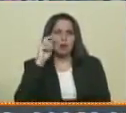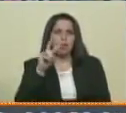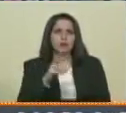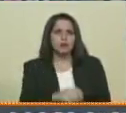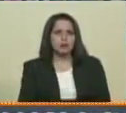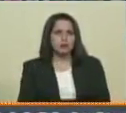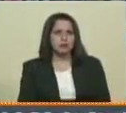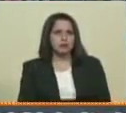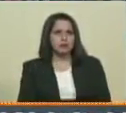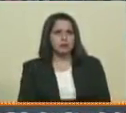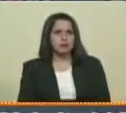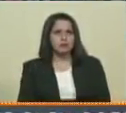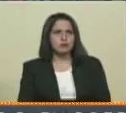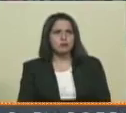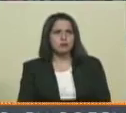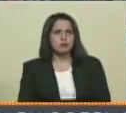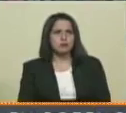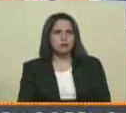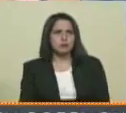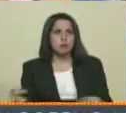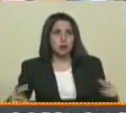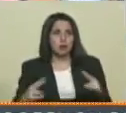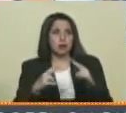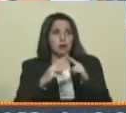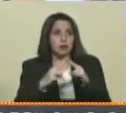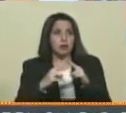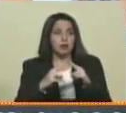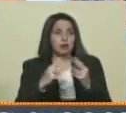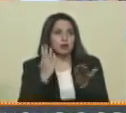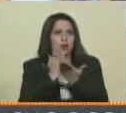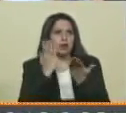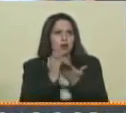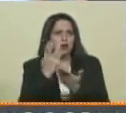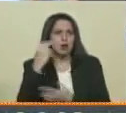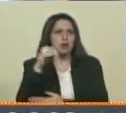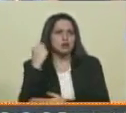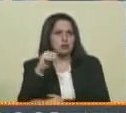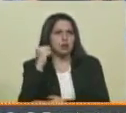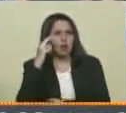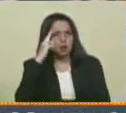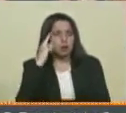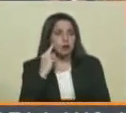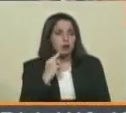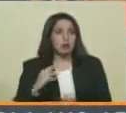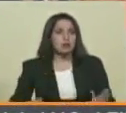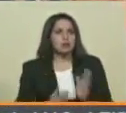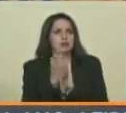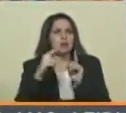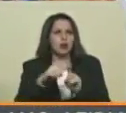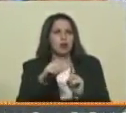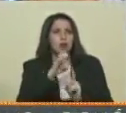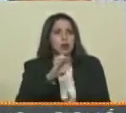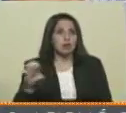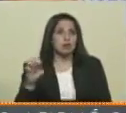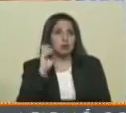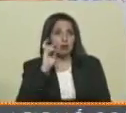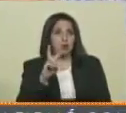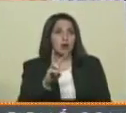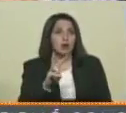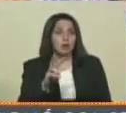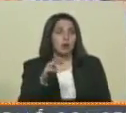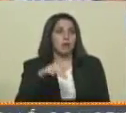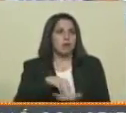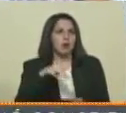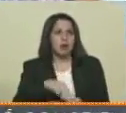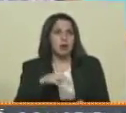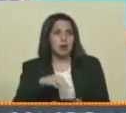voto. Veamos. Nos encontramos en la Escuela Nacional Bolivariana Santa Cruz del Este, ubicado en el municipio Baruta del estado Miranda. A propósito